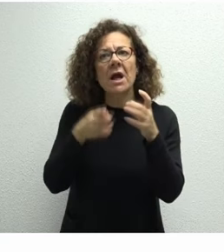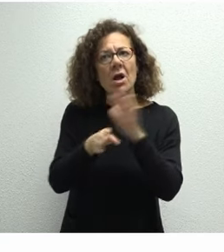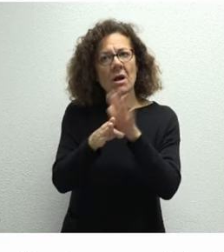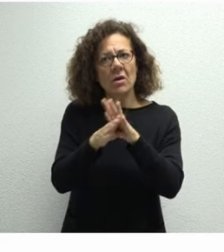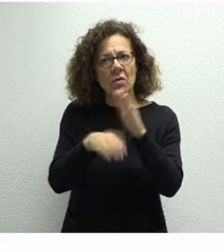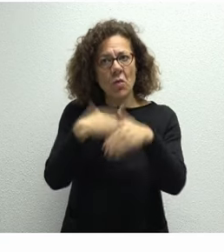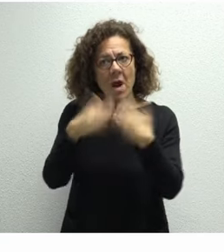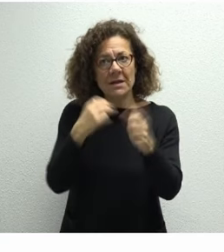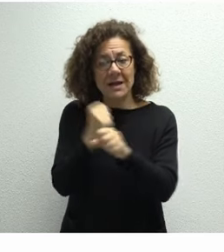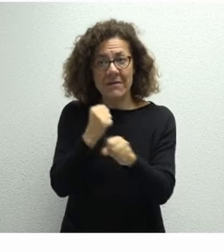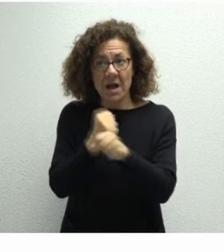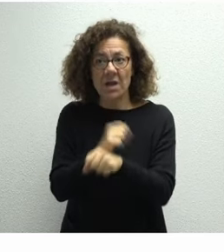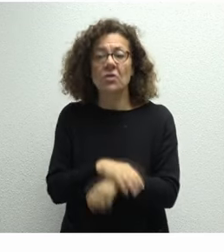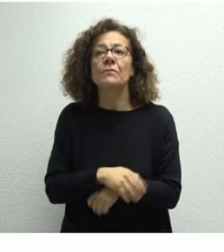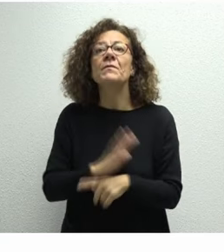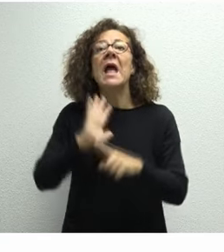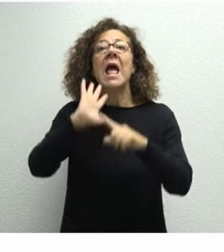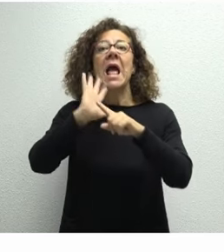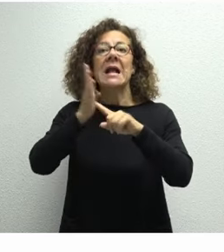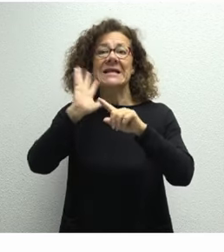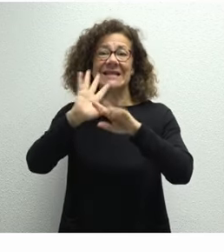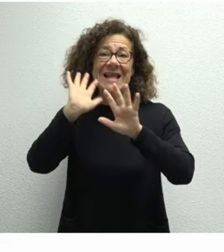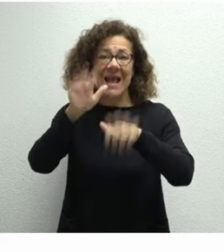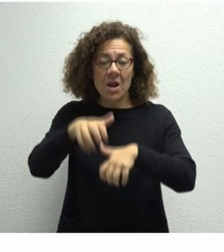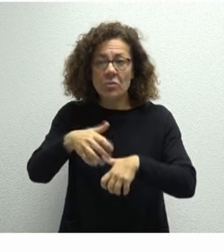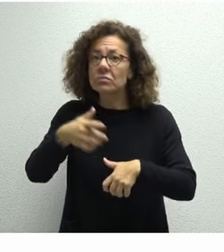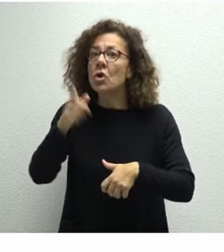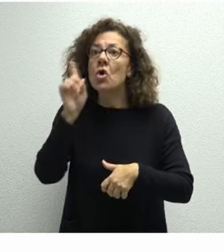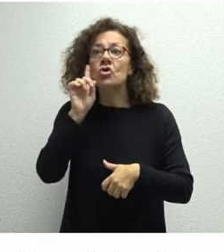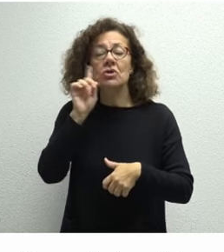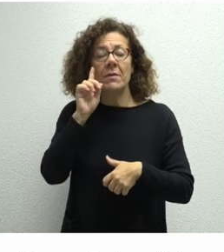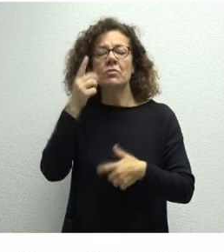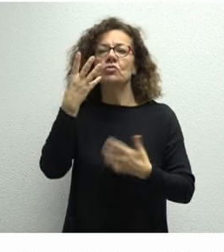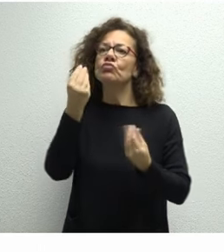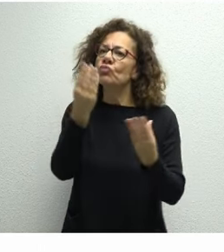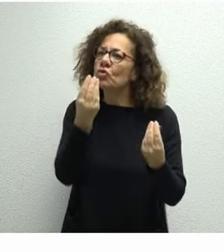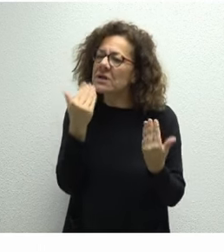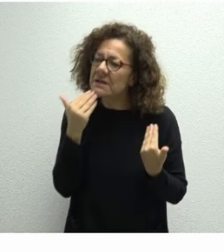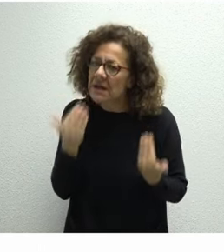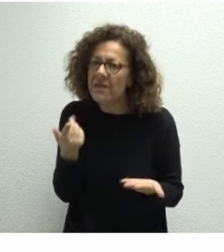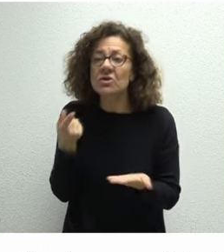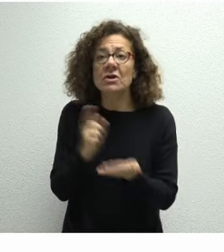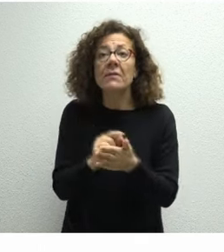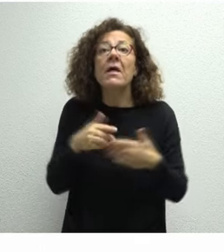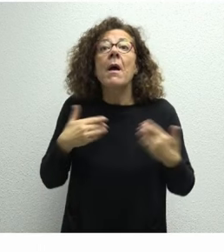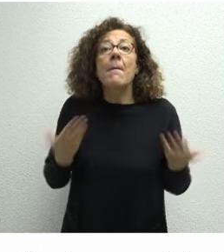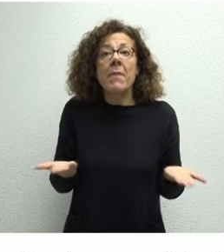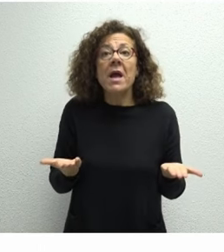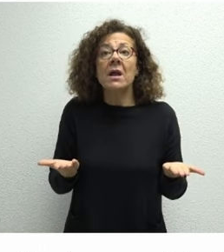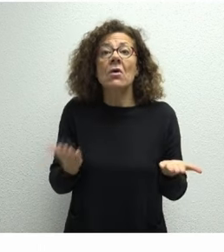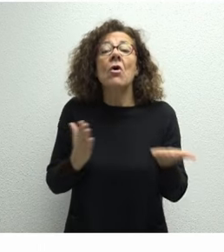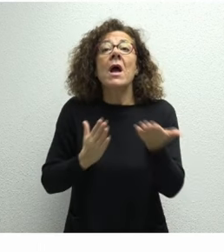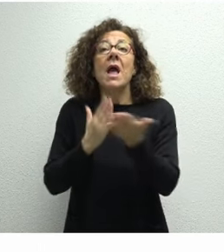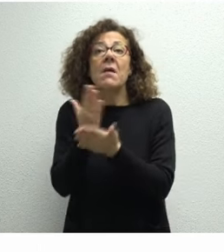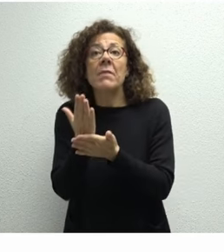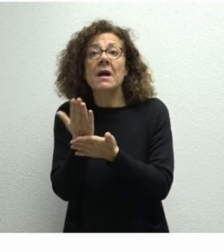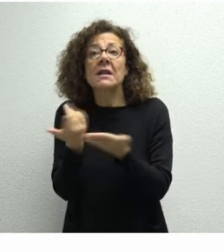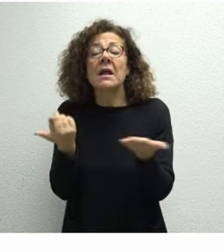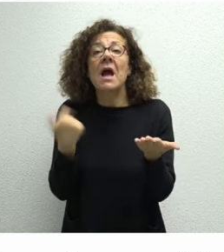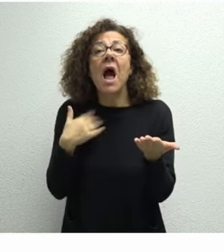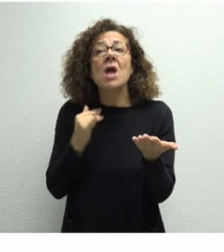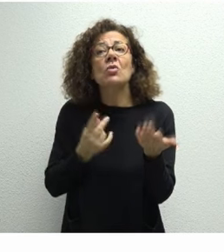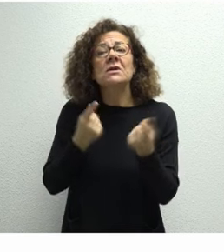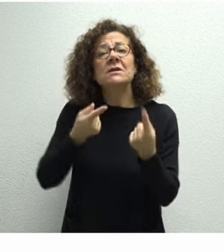camino en Castilla de León lo sabemos de nuevo Muchas gracias No pero en parte se ha desarrollado hay